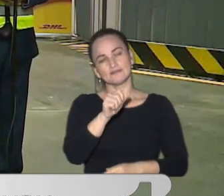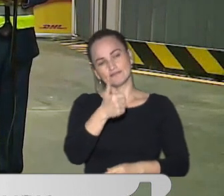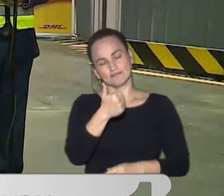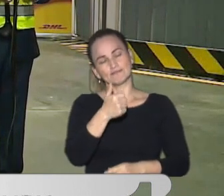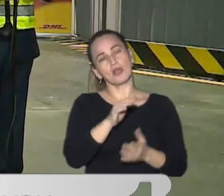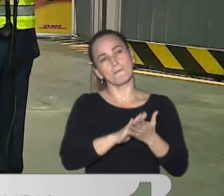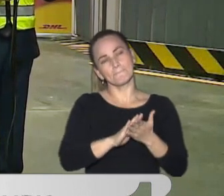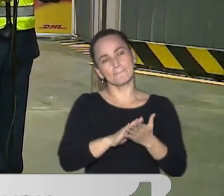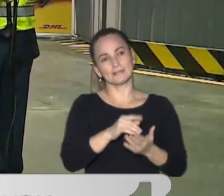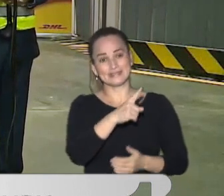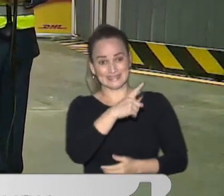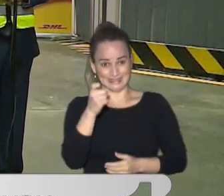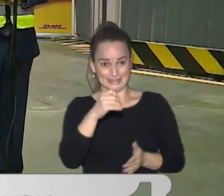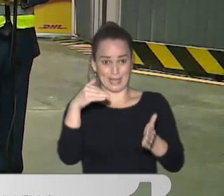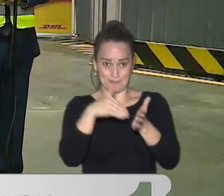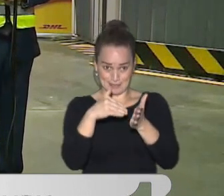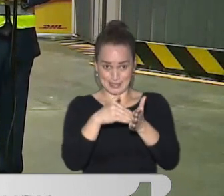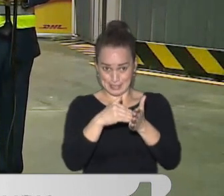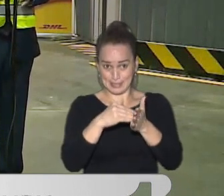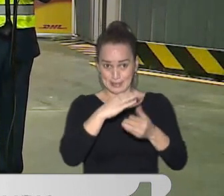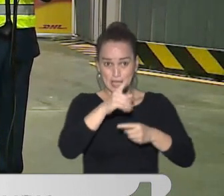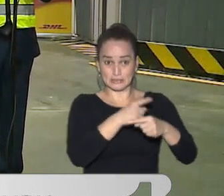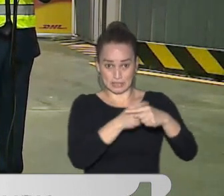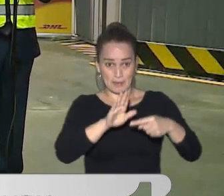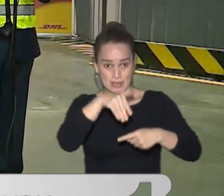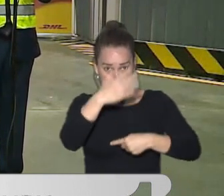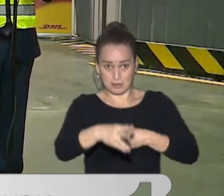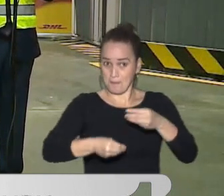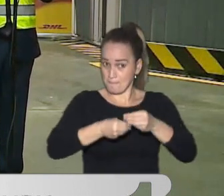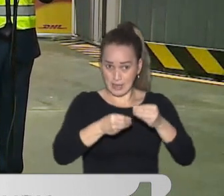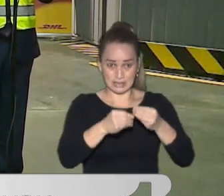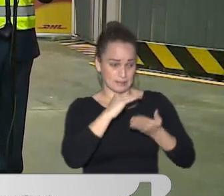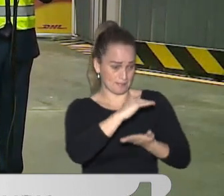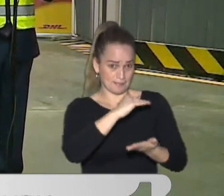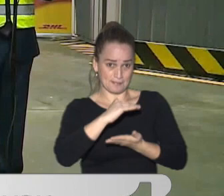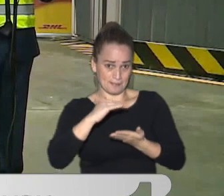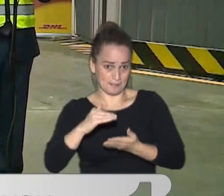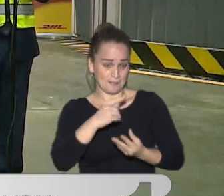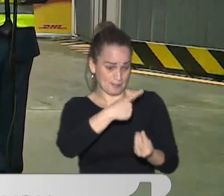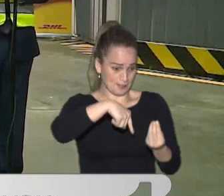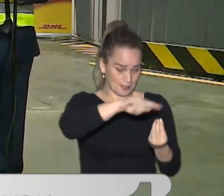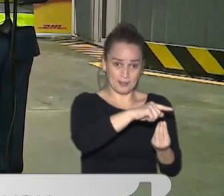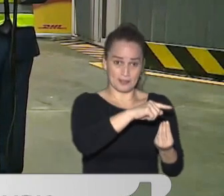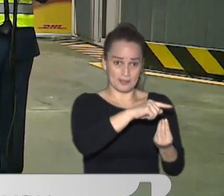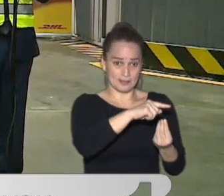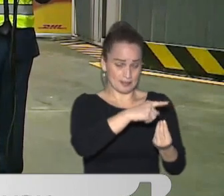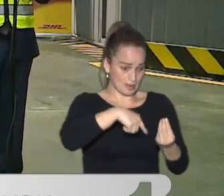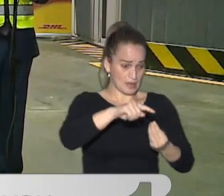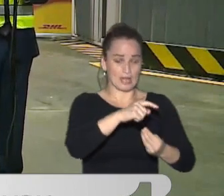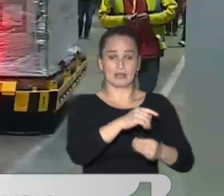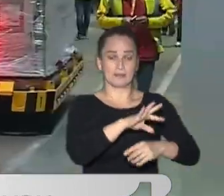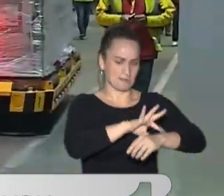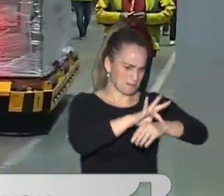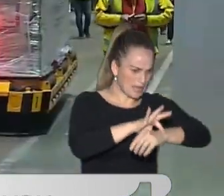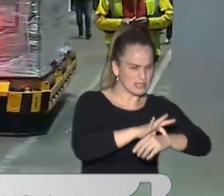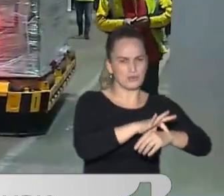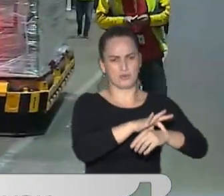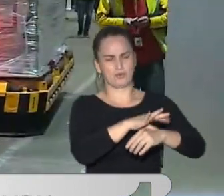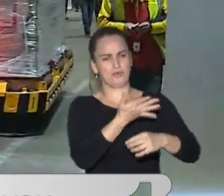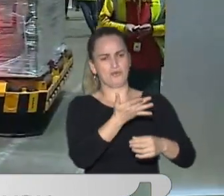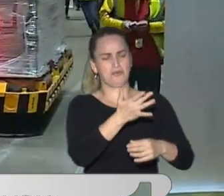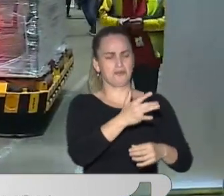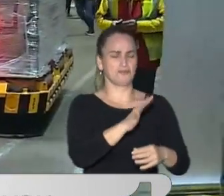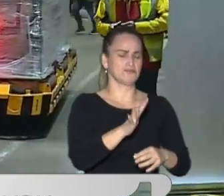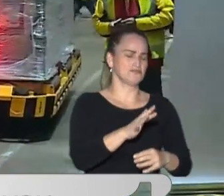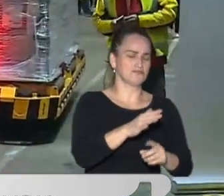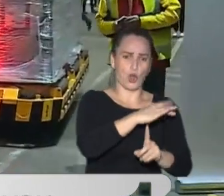complementarán con 100.000 adicionales la semana entrante, con lo que vacunamos el personal de estas ciudades en sus primeras dosis.